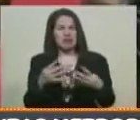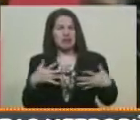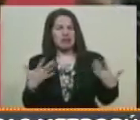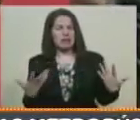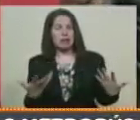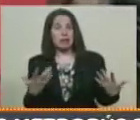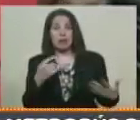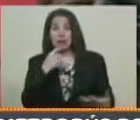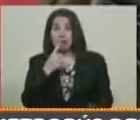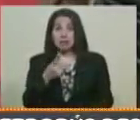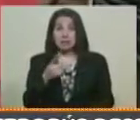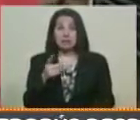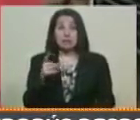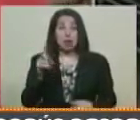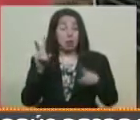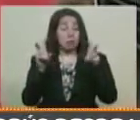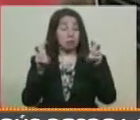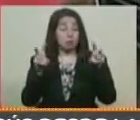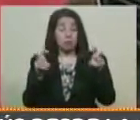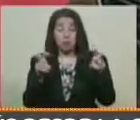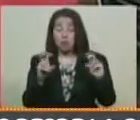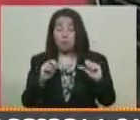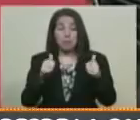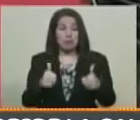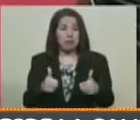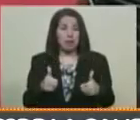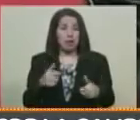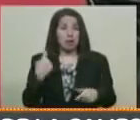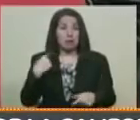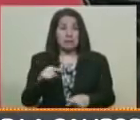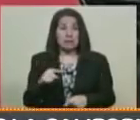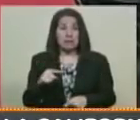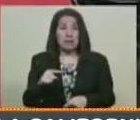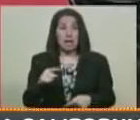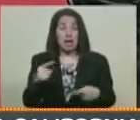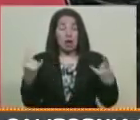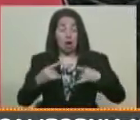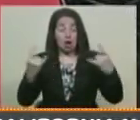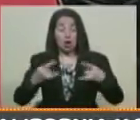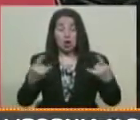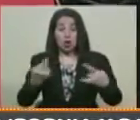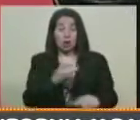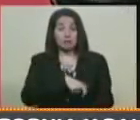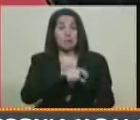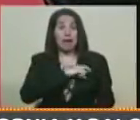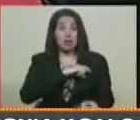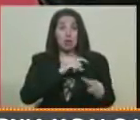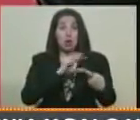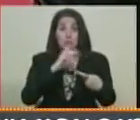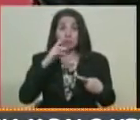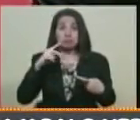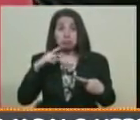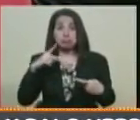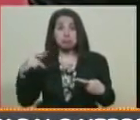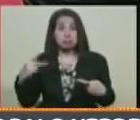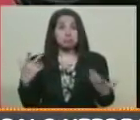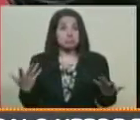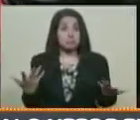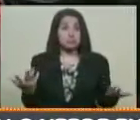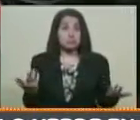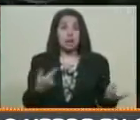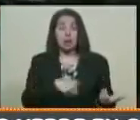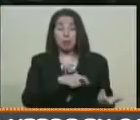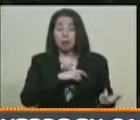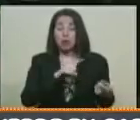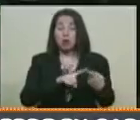tienen ellos, que fueron una de las primeras bandas de rock quienes se iniciaron en el rock en español, ¿no? Ha sido uno también de las particularidades y que